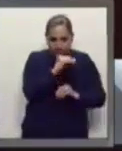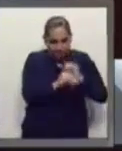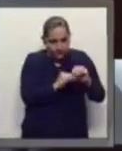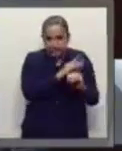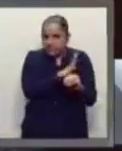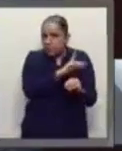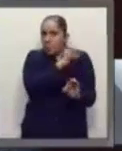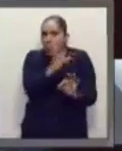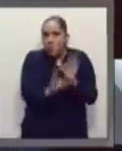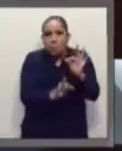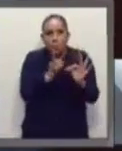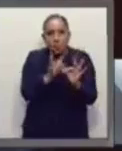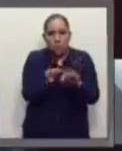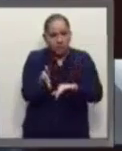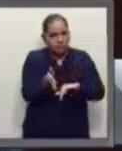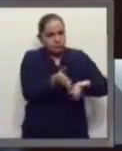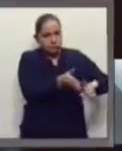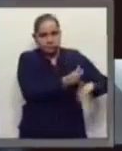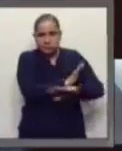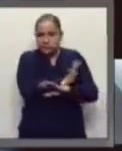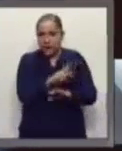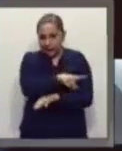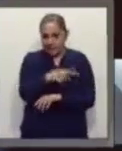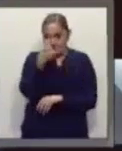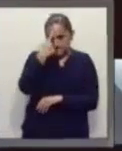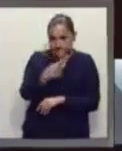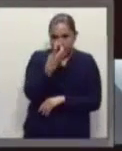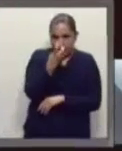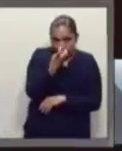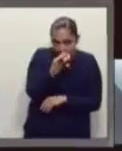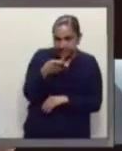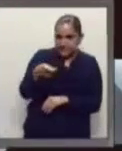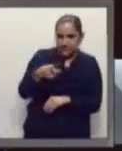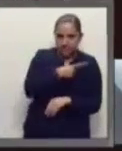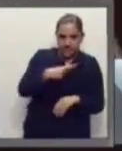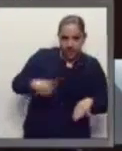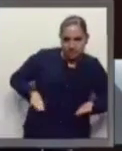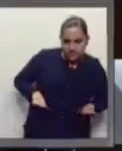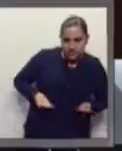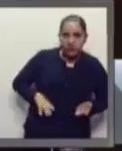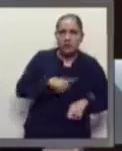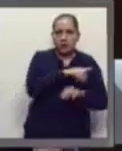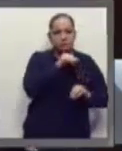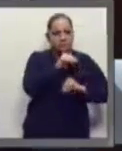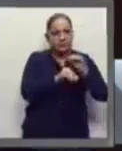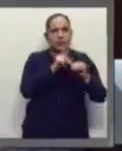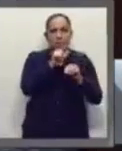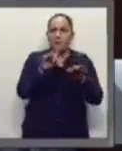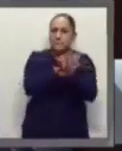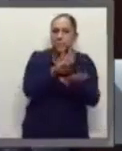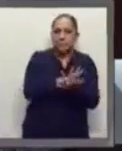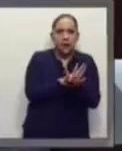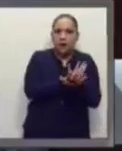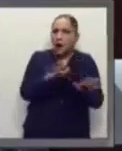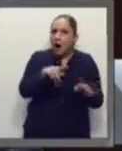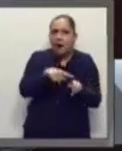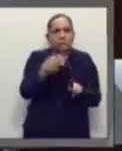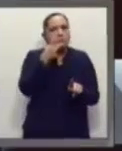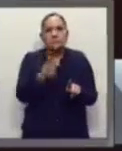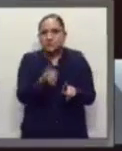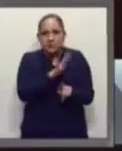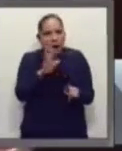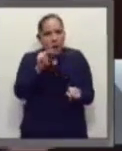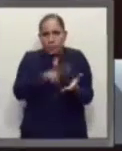por actualizar los hechos en ella señalada queda sin vigencia porque el supuesto ya se actualizó. Están nombrados